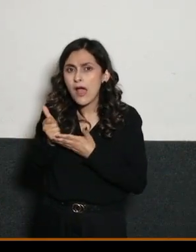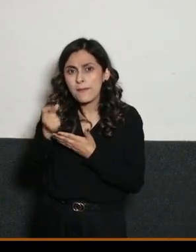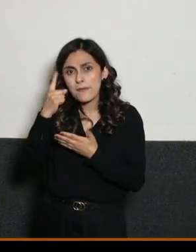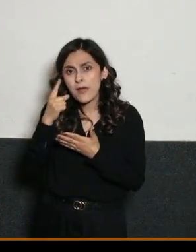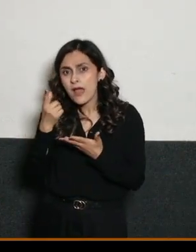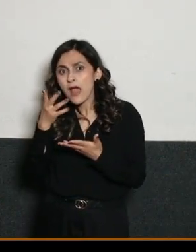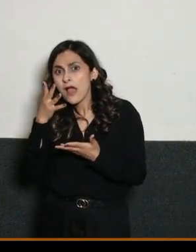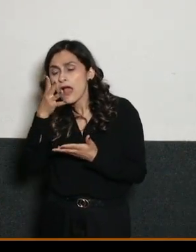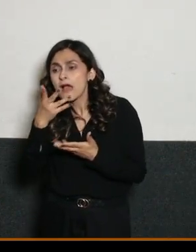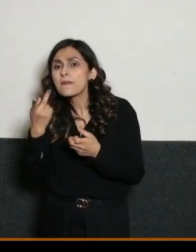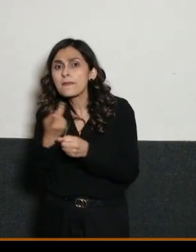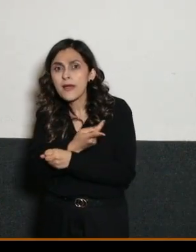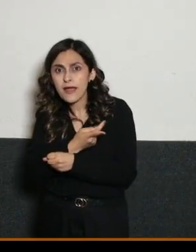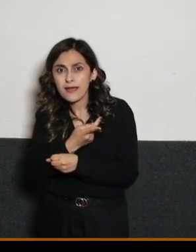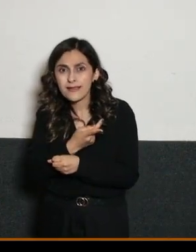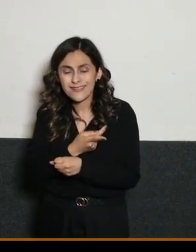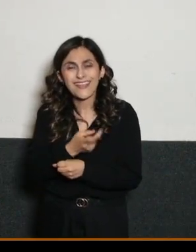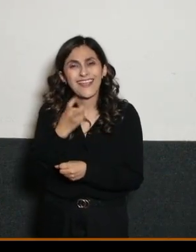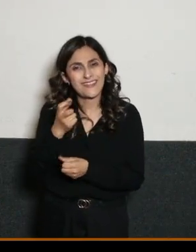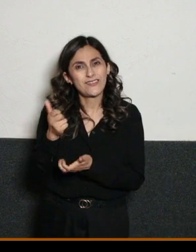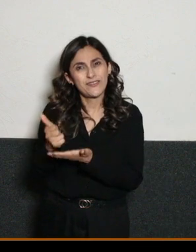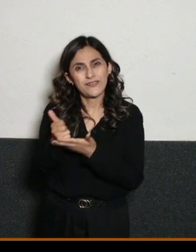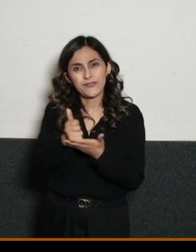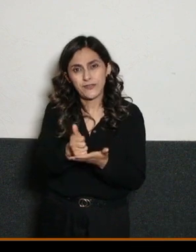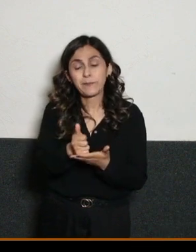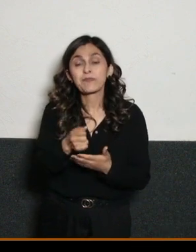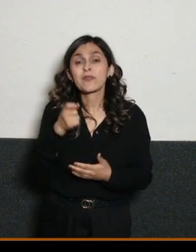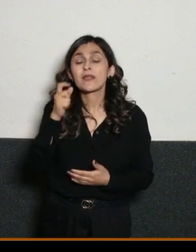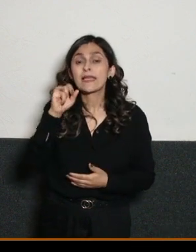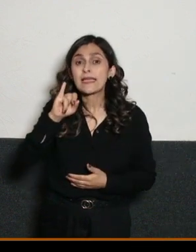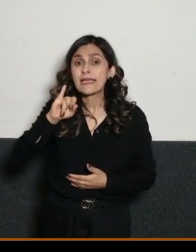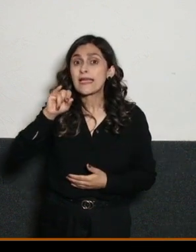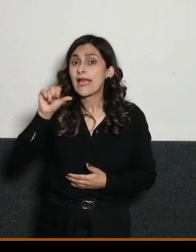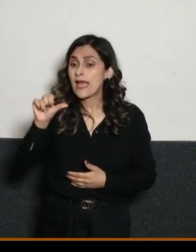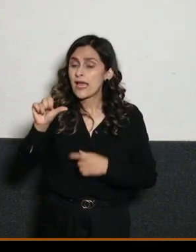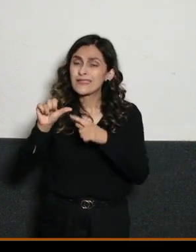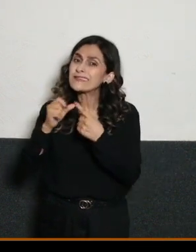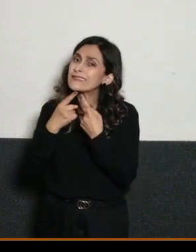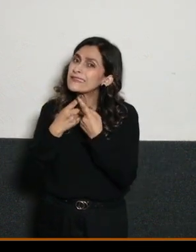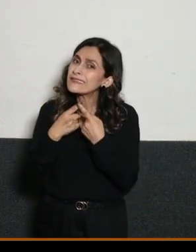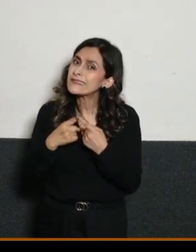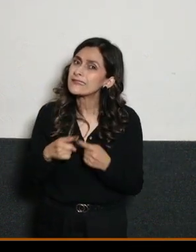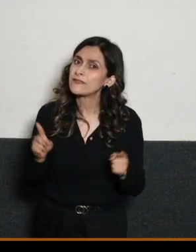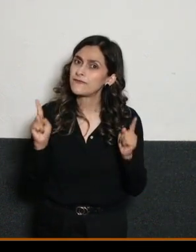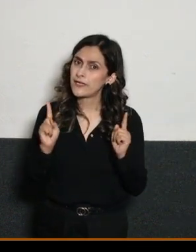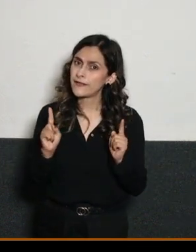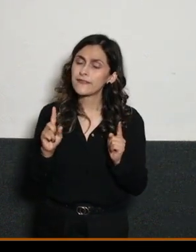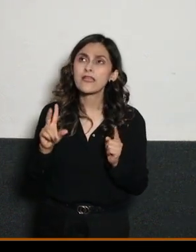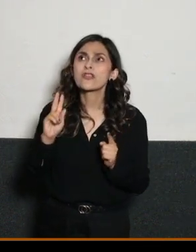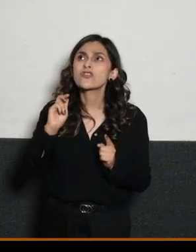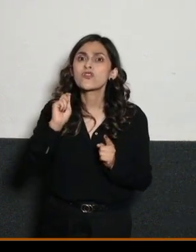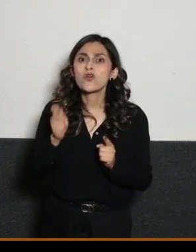Ahora, ¿por qué les decía al principio que la inteligencia artificial es distinta? Es no solamente una herramienta.